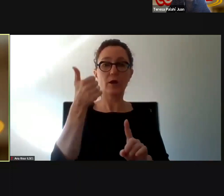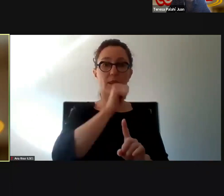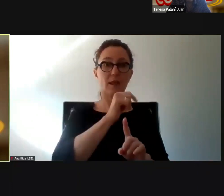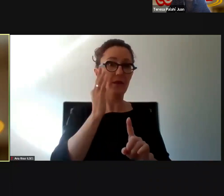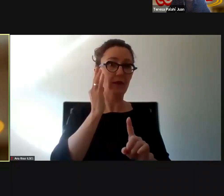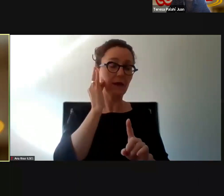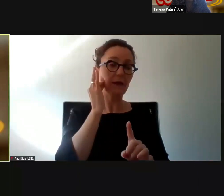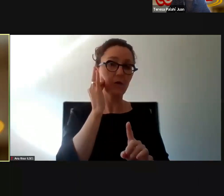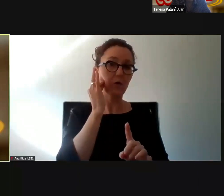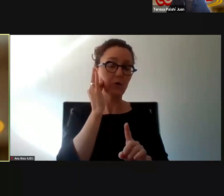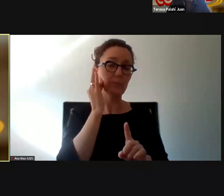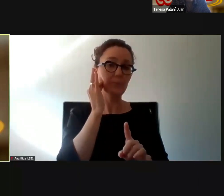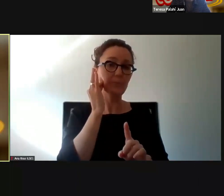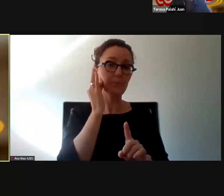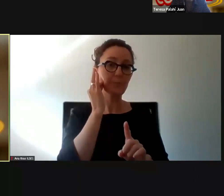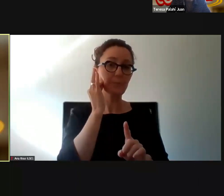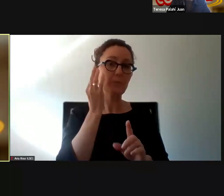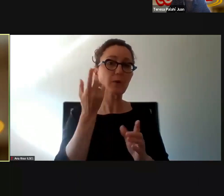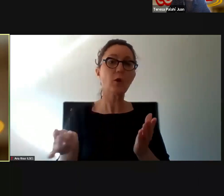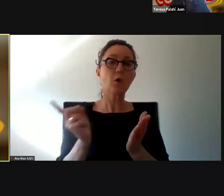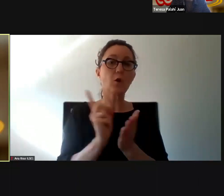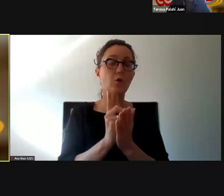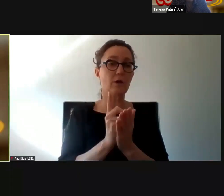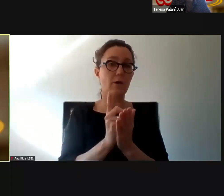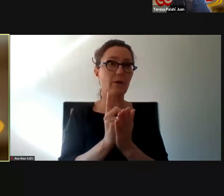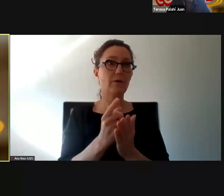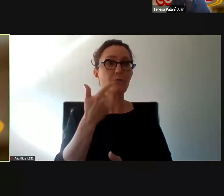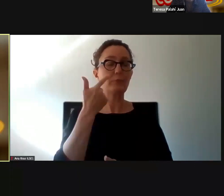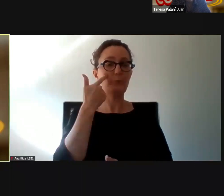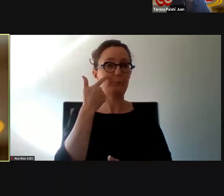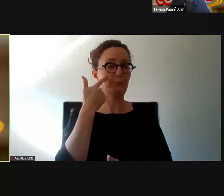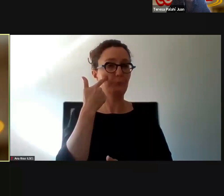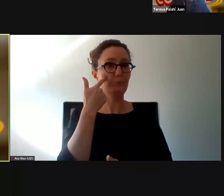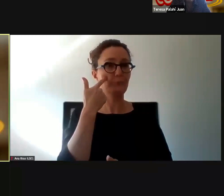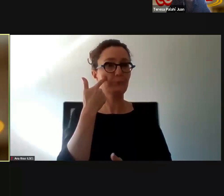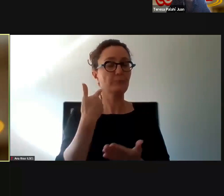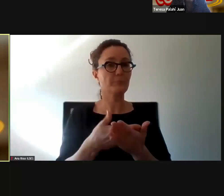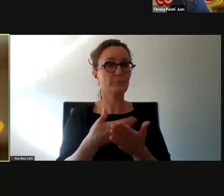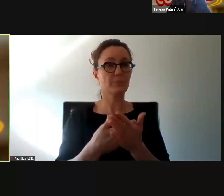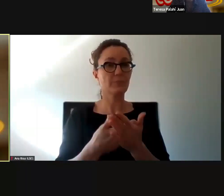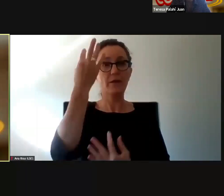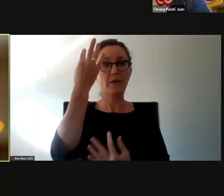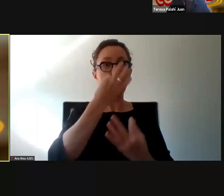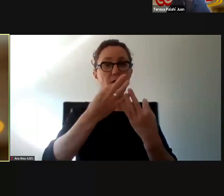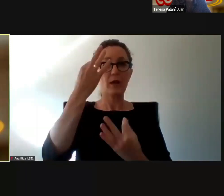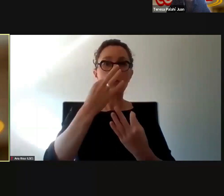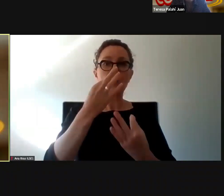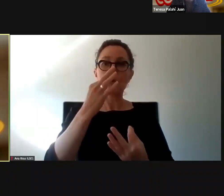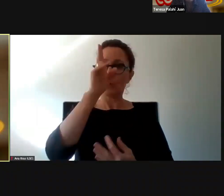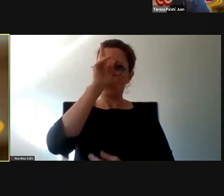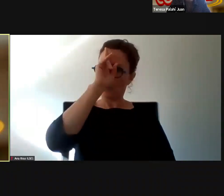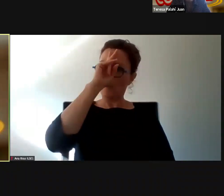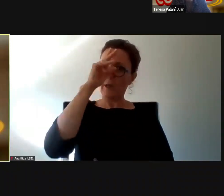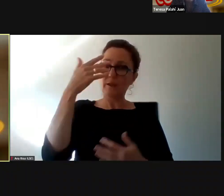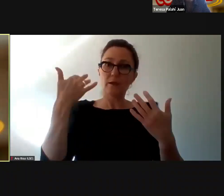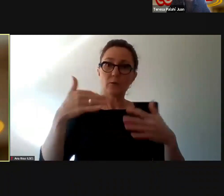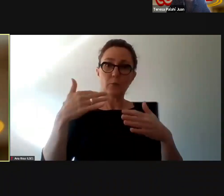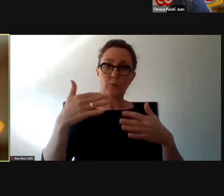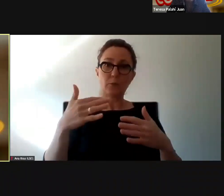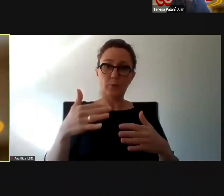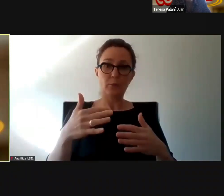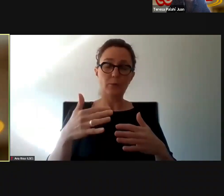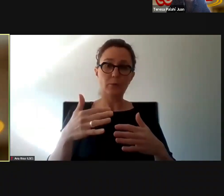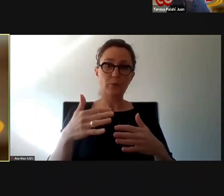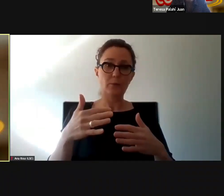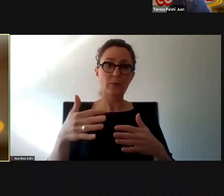una vez más a arrojar datos realmente preocupantes sobre la dimensión de la violencia